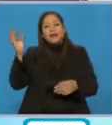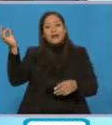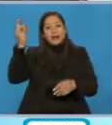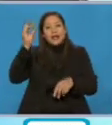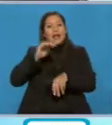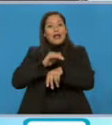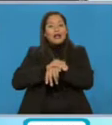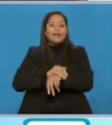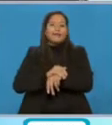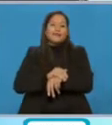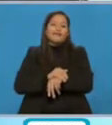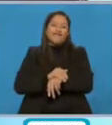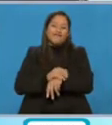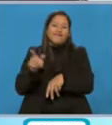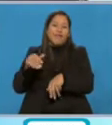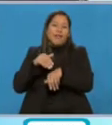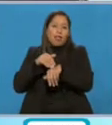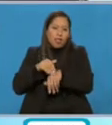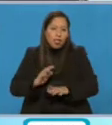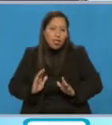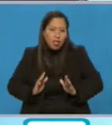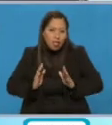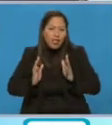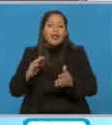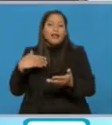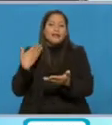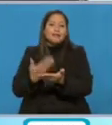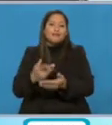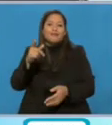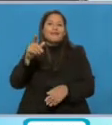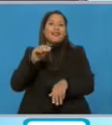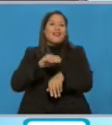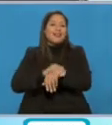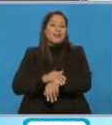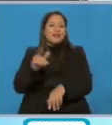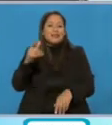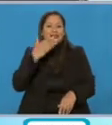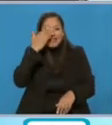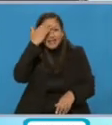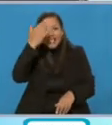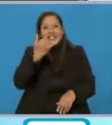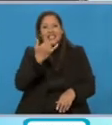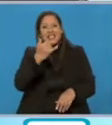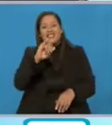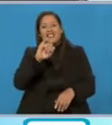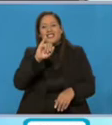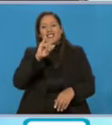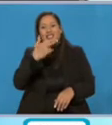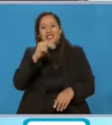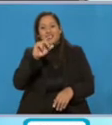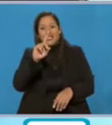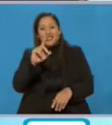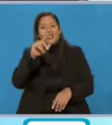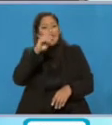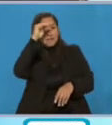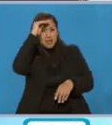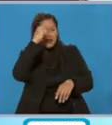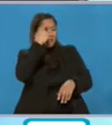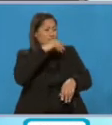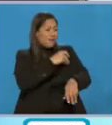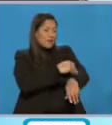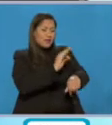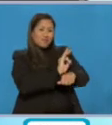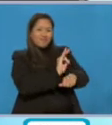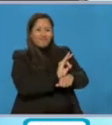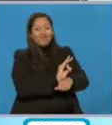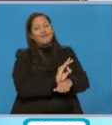se deja llevar por sus amigos, pensando ella que lo va a hacer por el bien de su familia. Ok. Esto